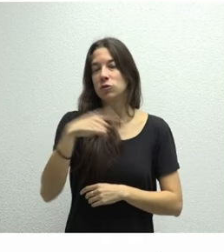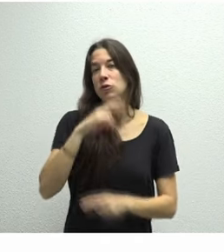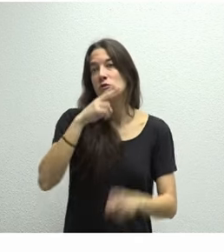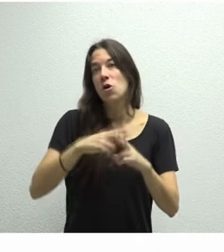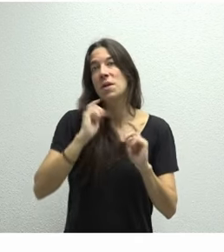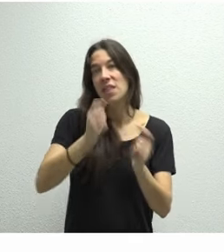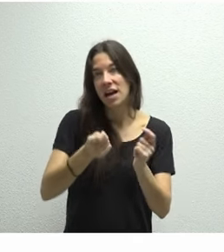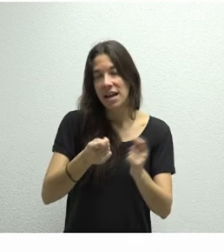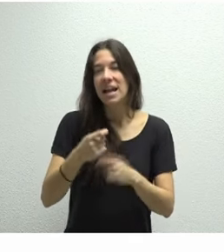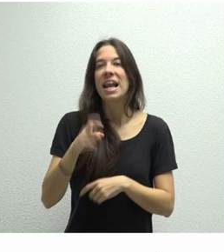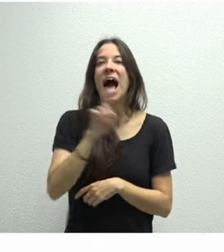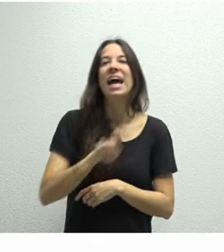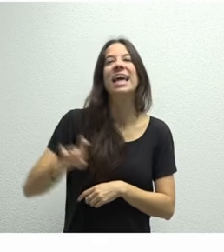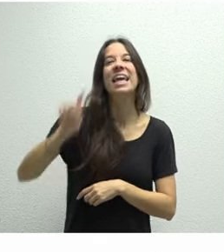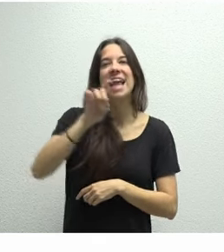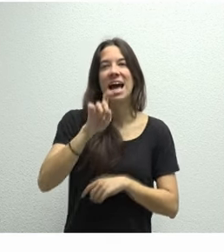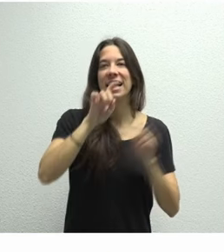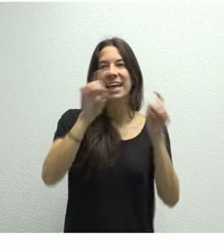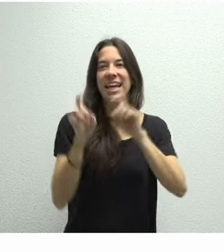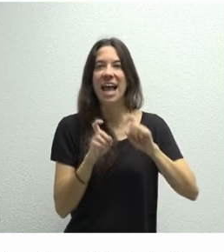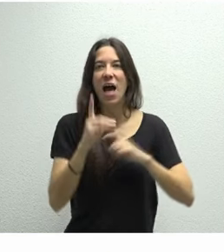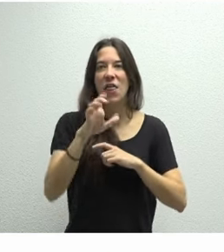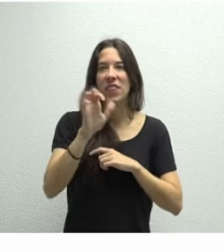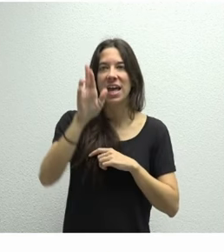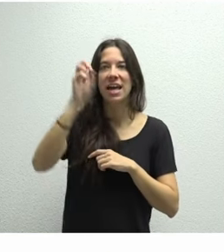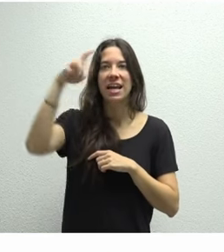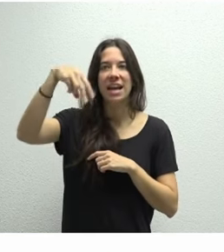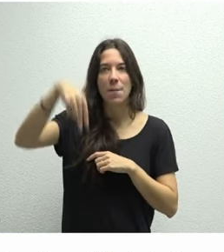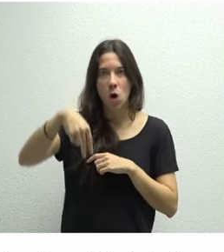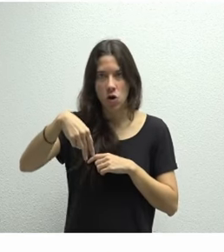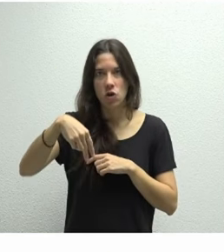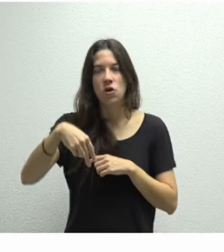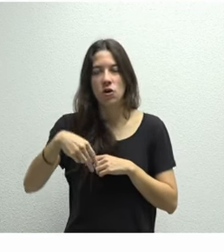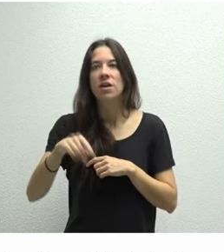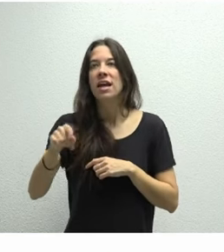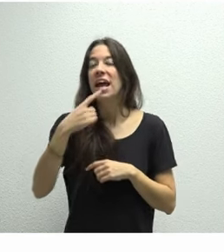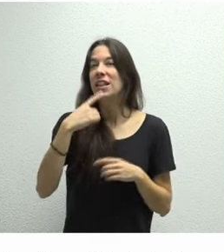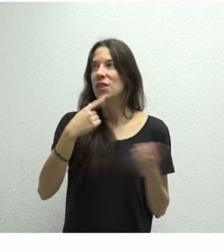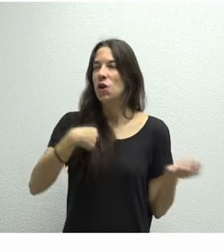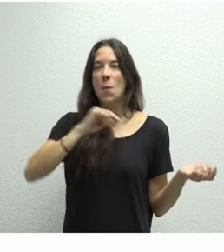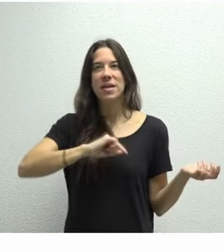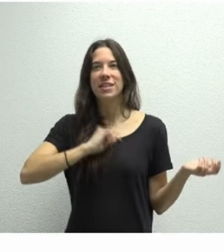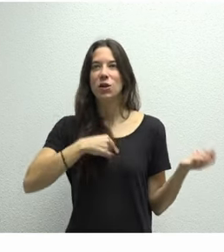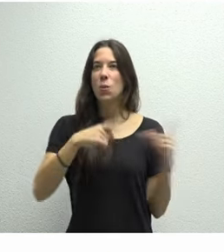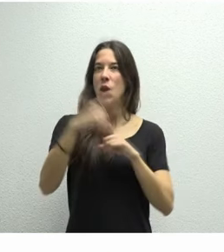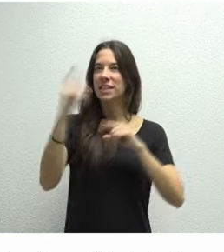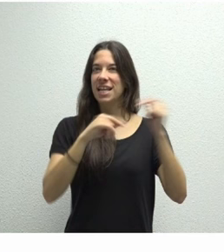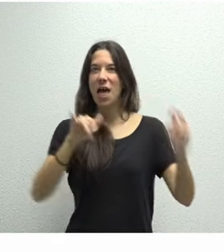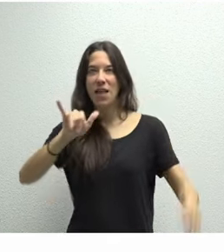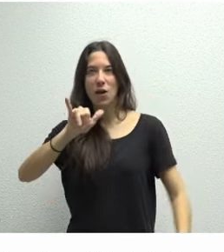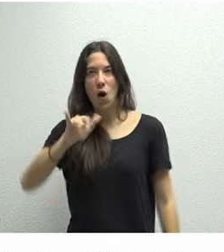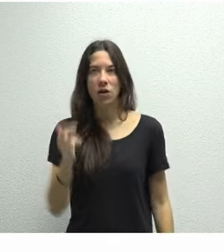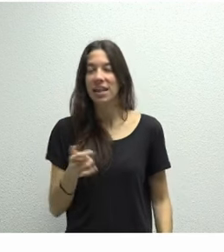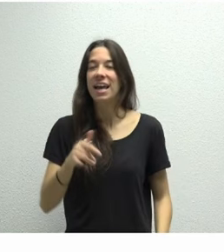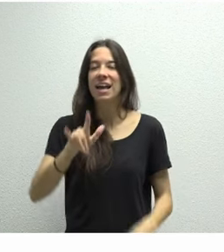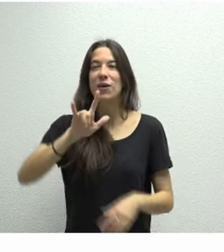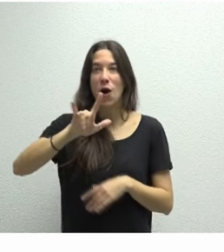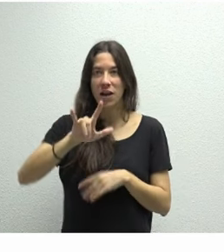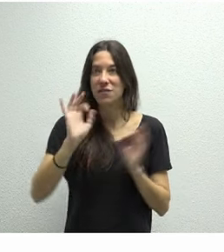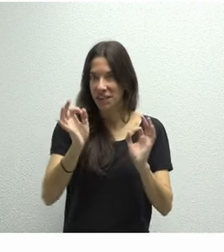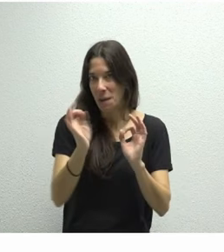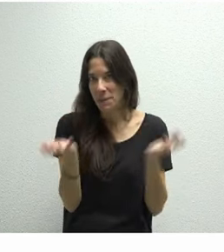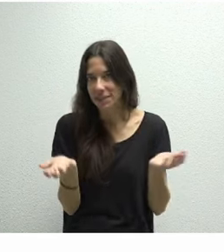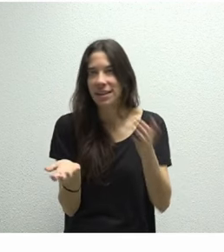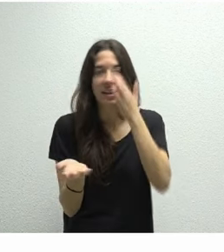gira de Ramón que es como una una gira de él decía de me siento como una ro estar efectivamente Y el informe de